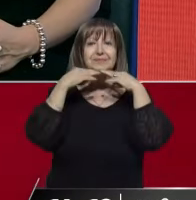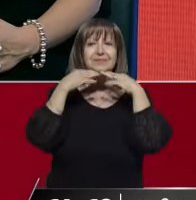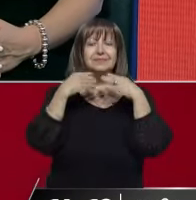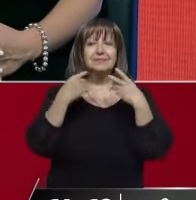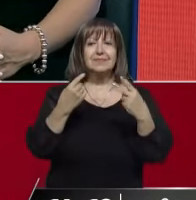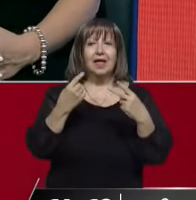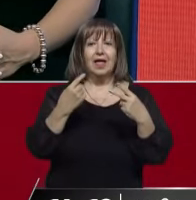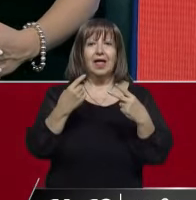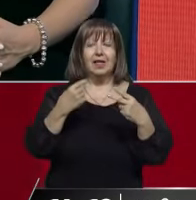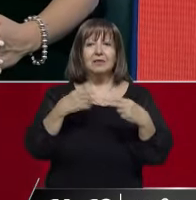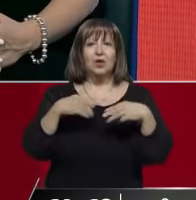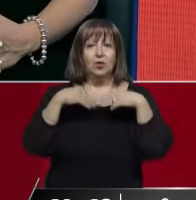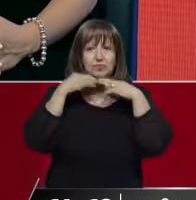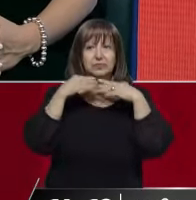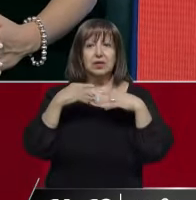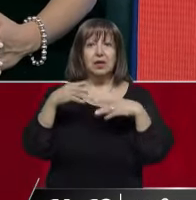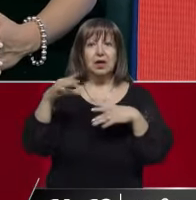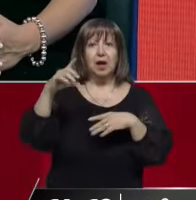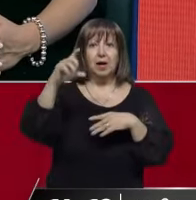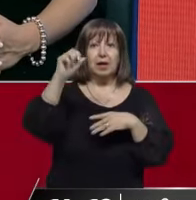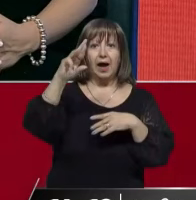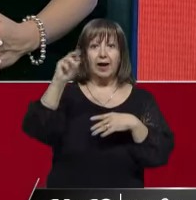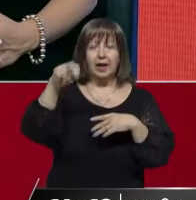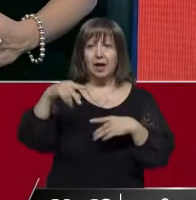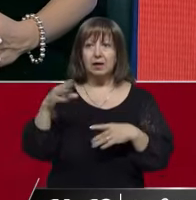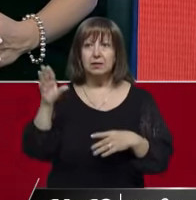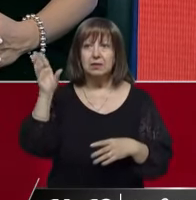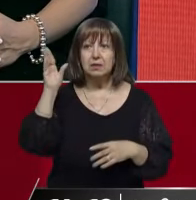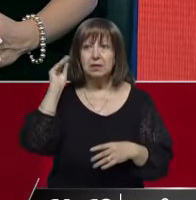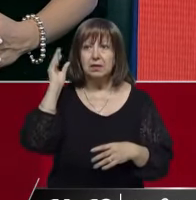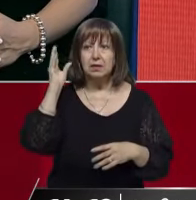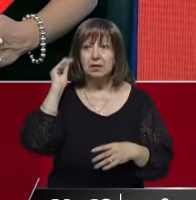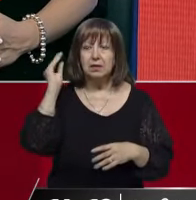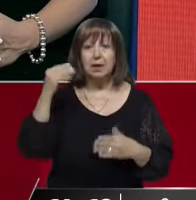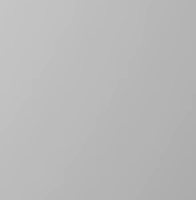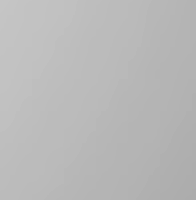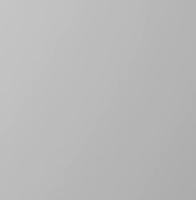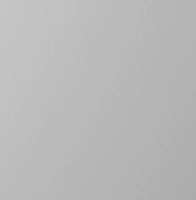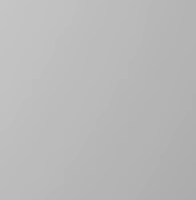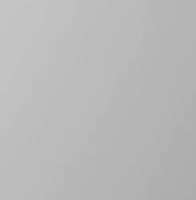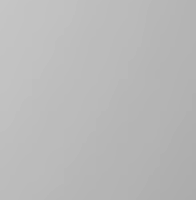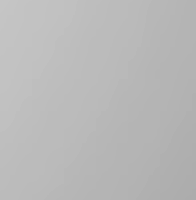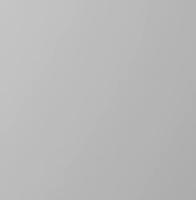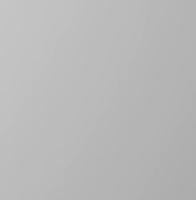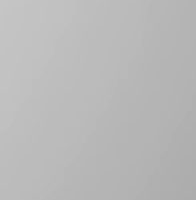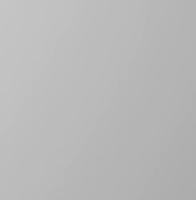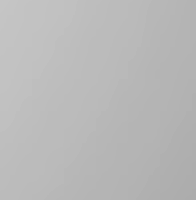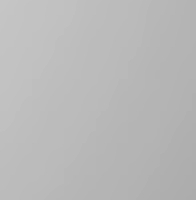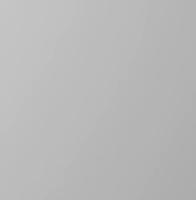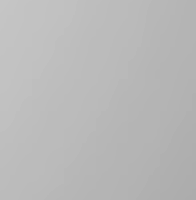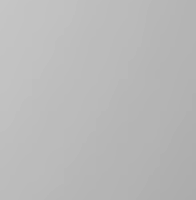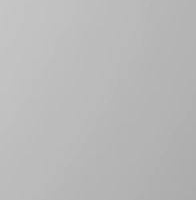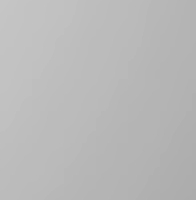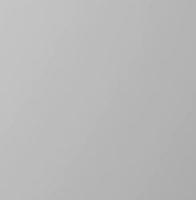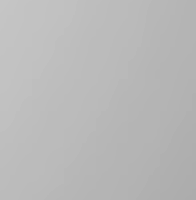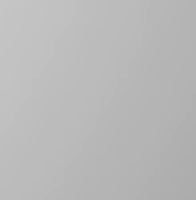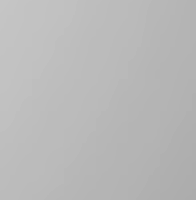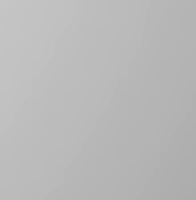esté equivocada, pero no, vio que el guión era prácticamente un reflejo de 10 años atrás. Uno no se equivoca, chao.